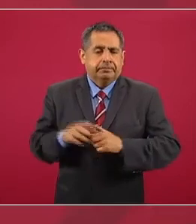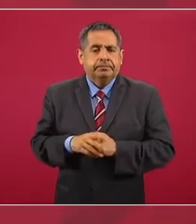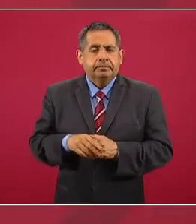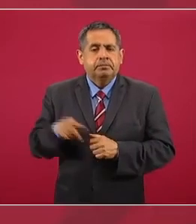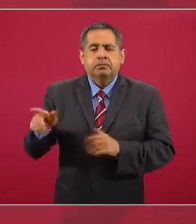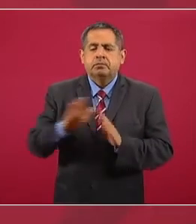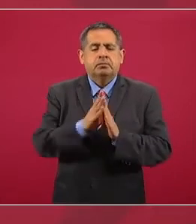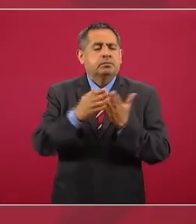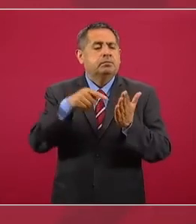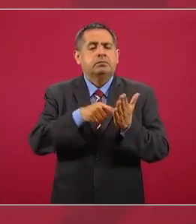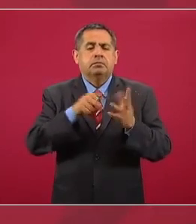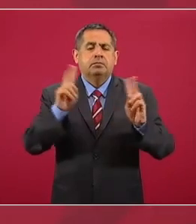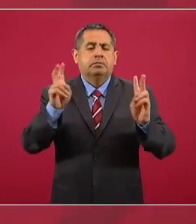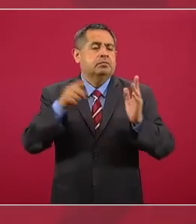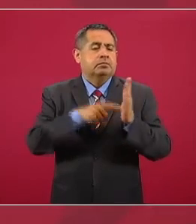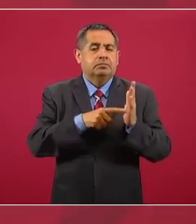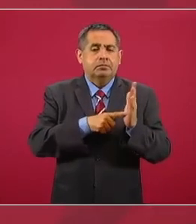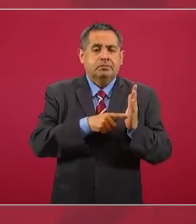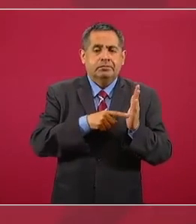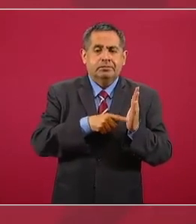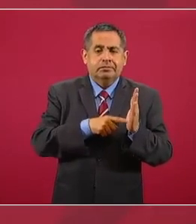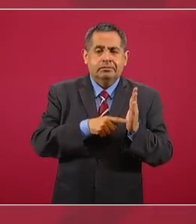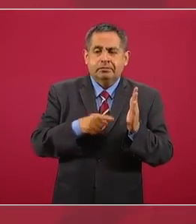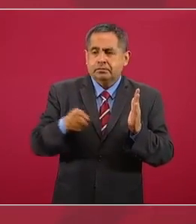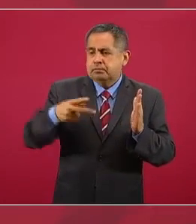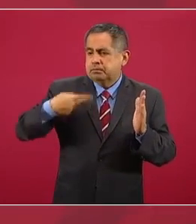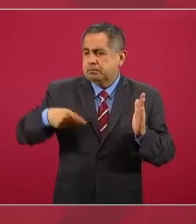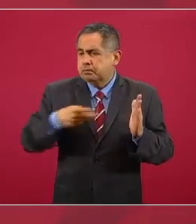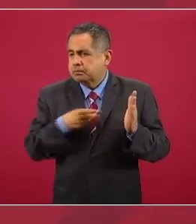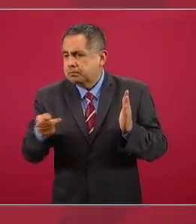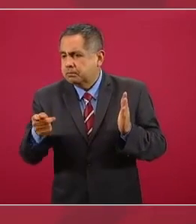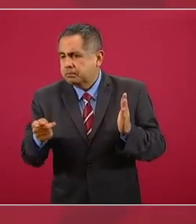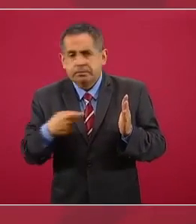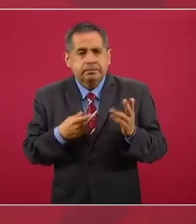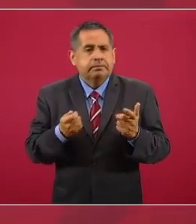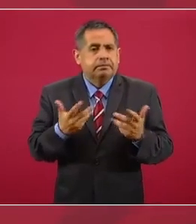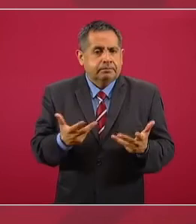en su libro ¿Qué hacemos con los pobres?